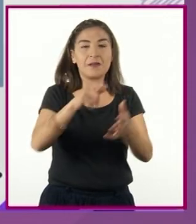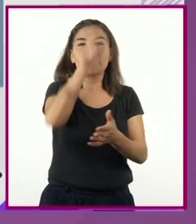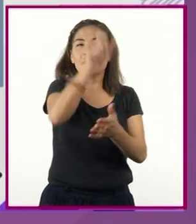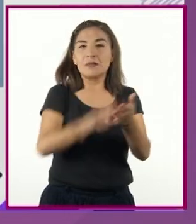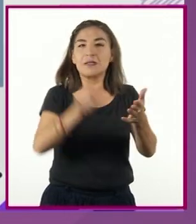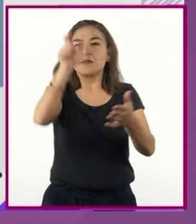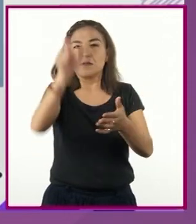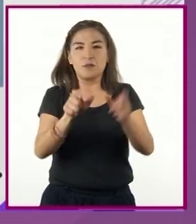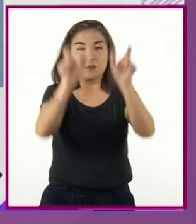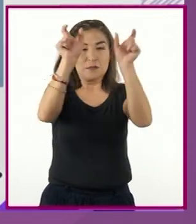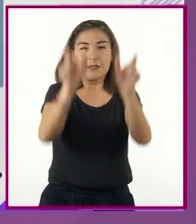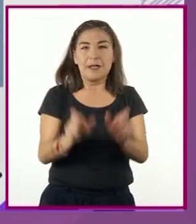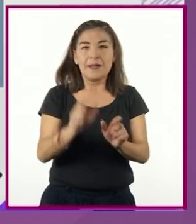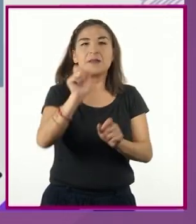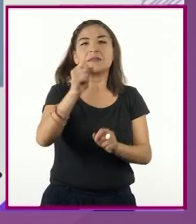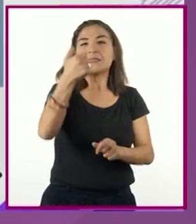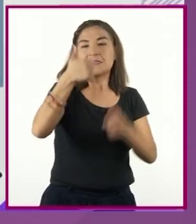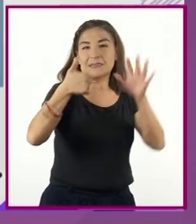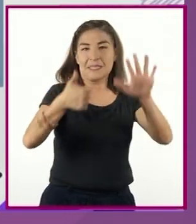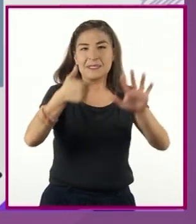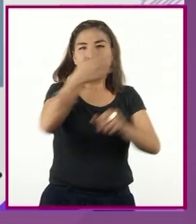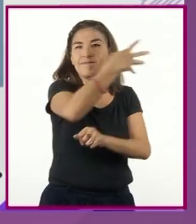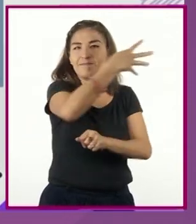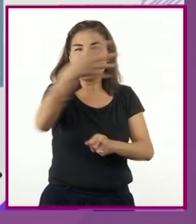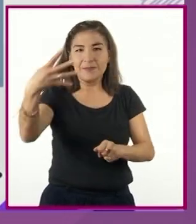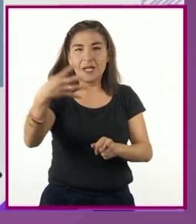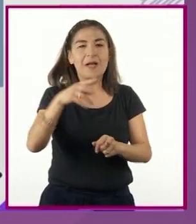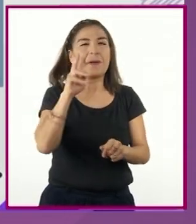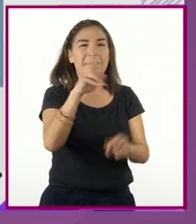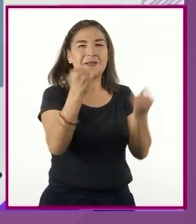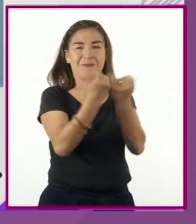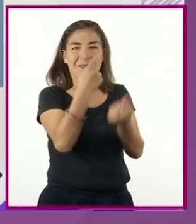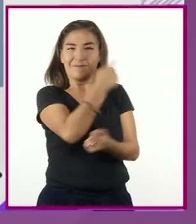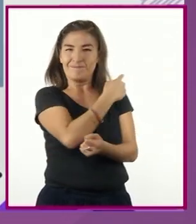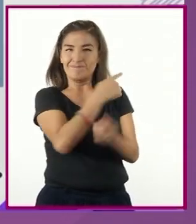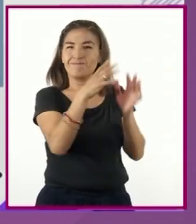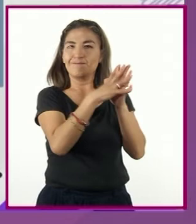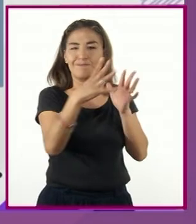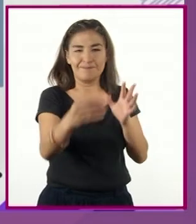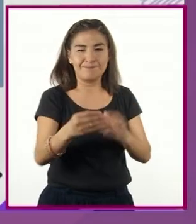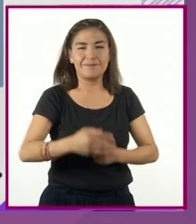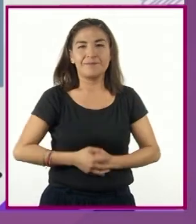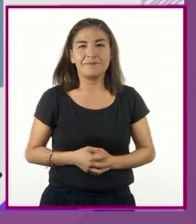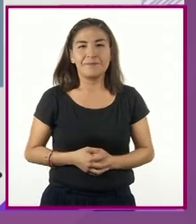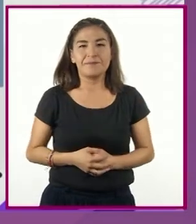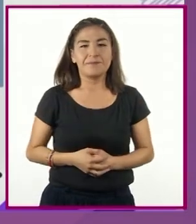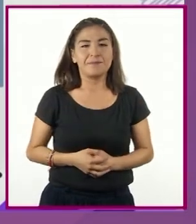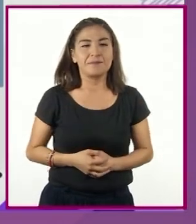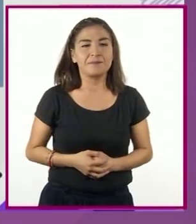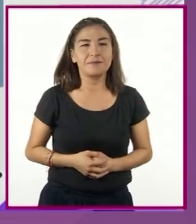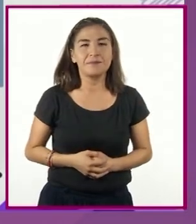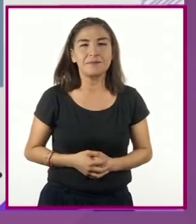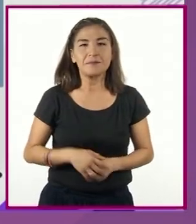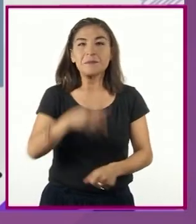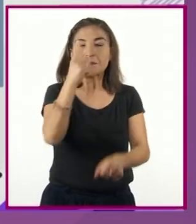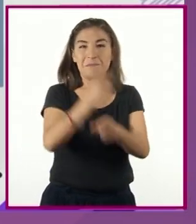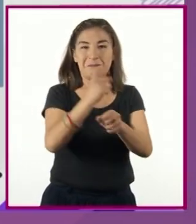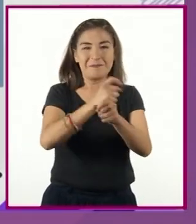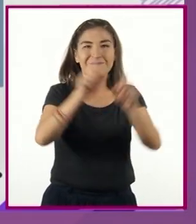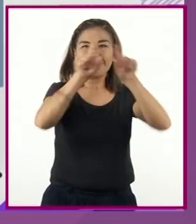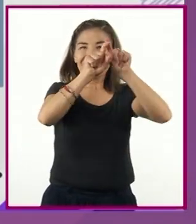2 columnas y 6 filas como el que se muestra en la pantalla. En el encabezado de la